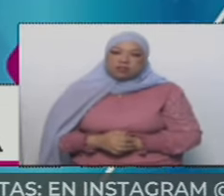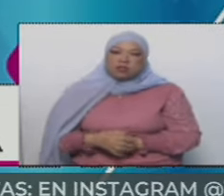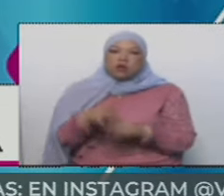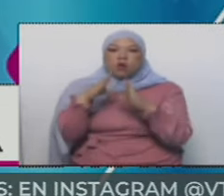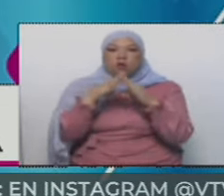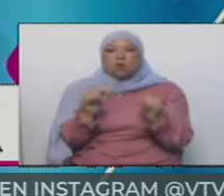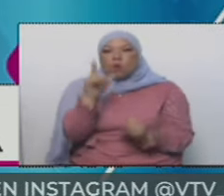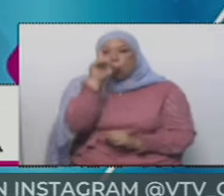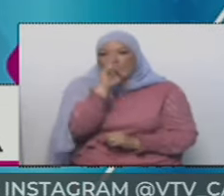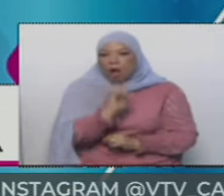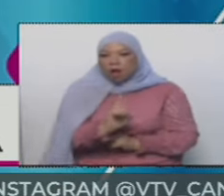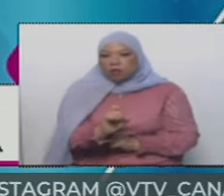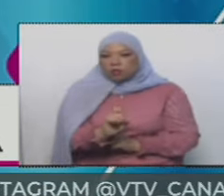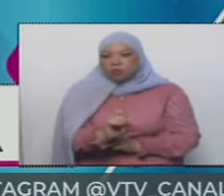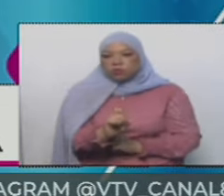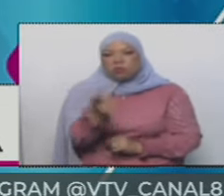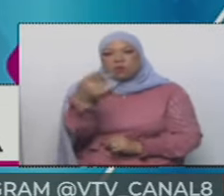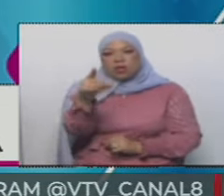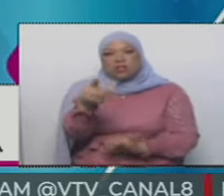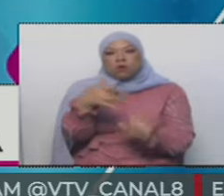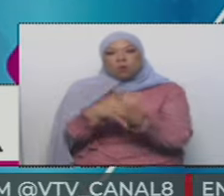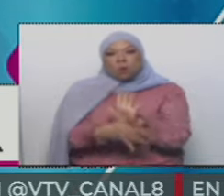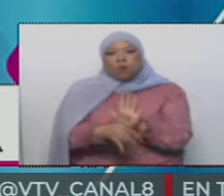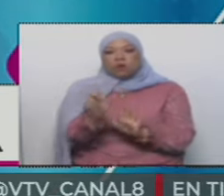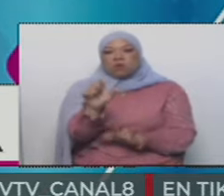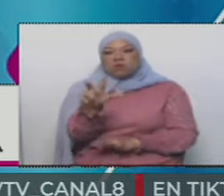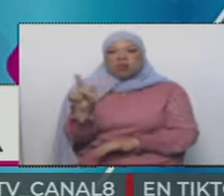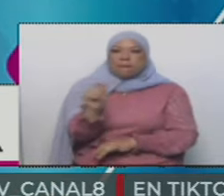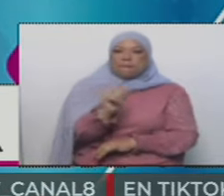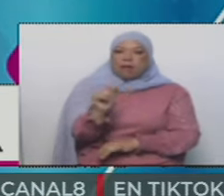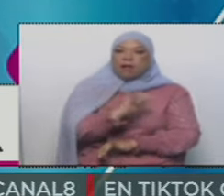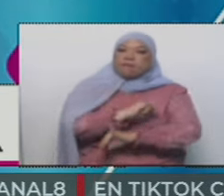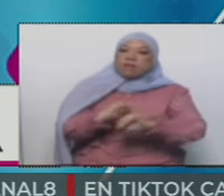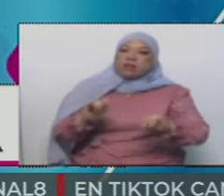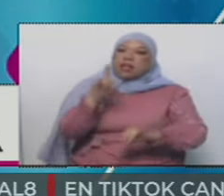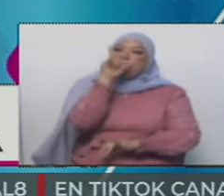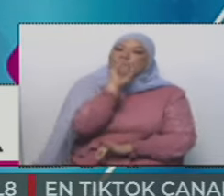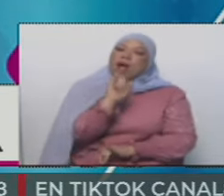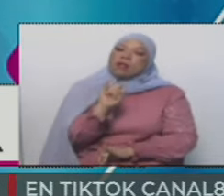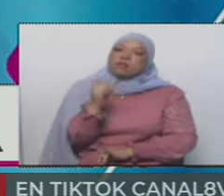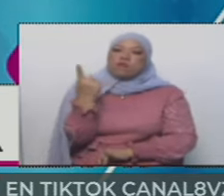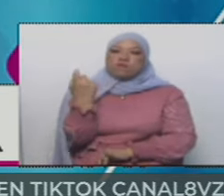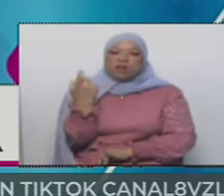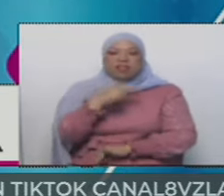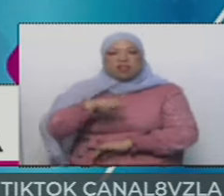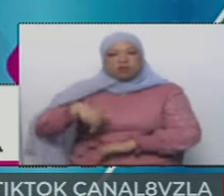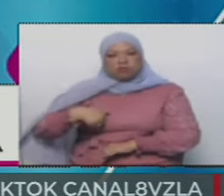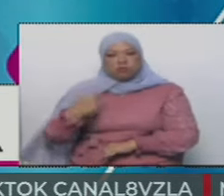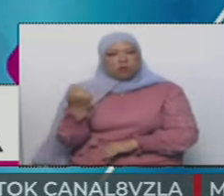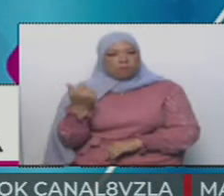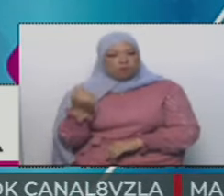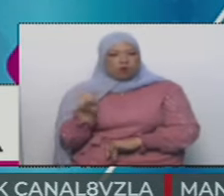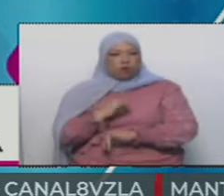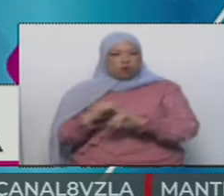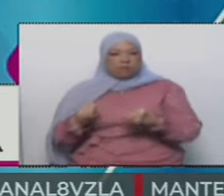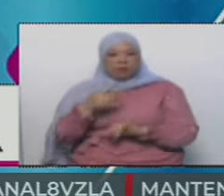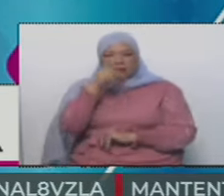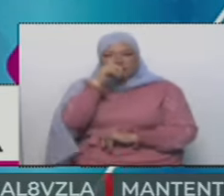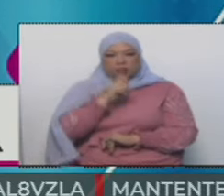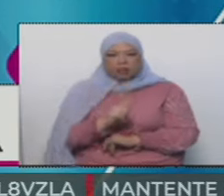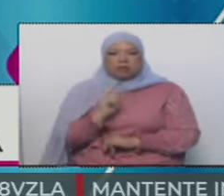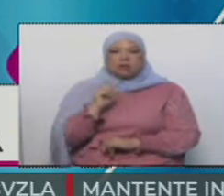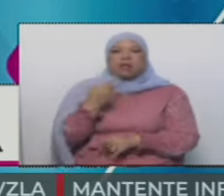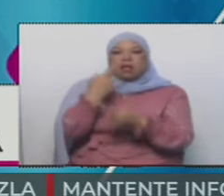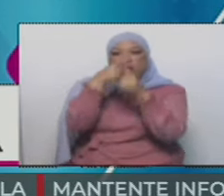años en el segundo trimestre, o sea, finalizando el año, para nosotros llevar el